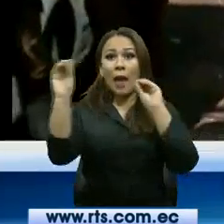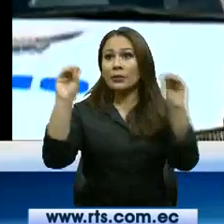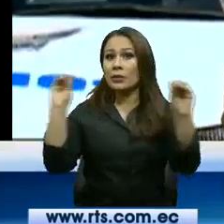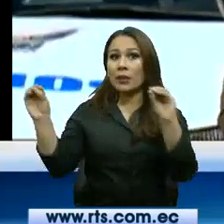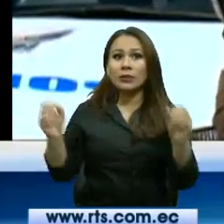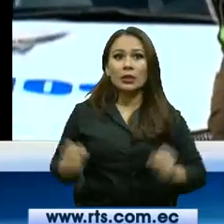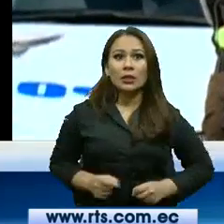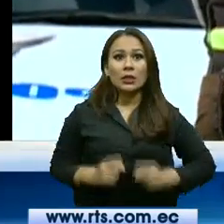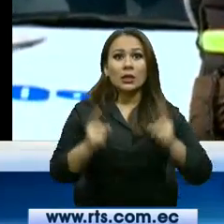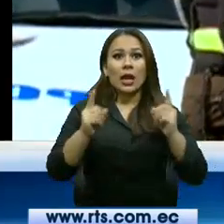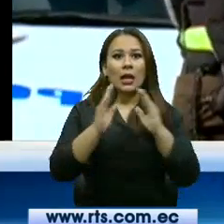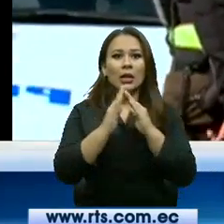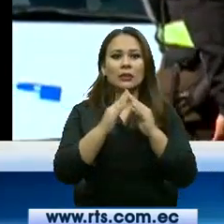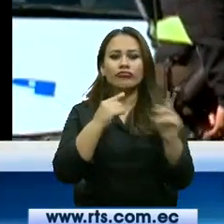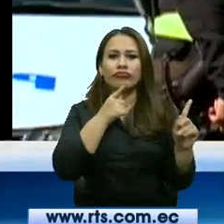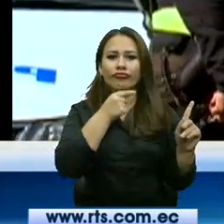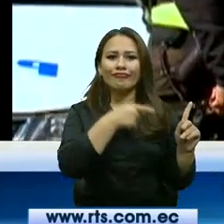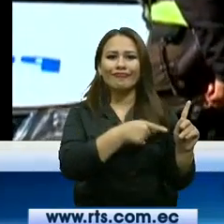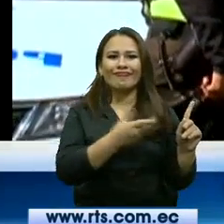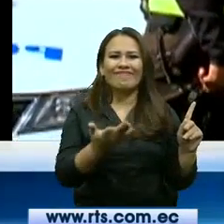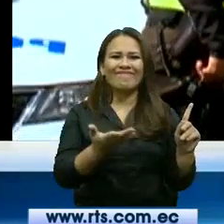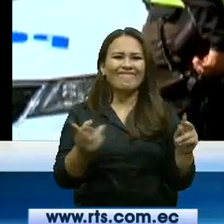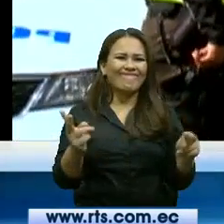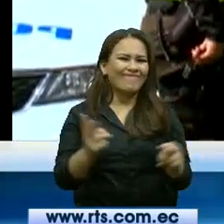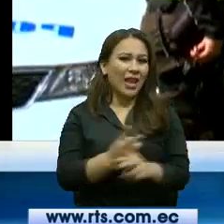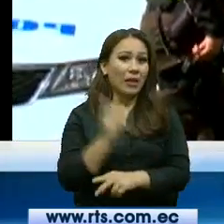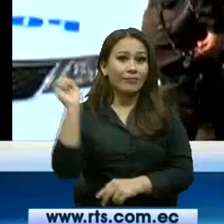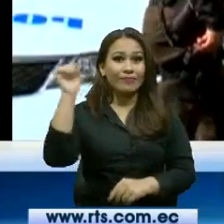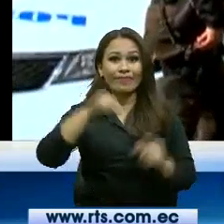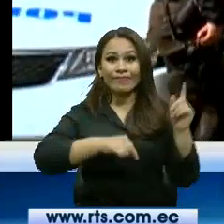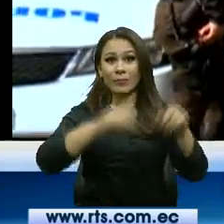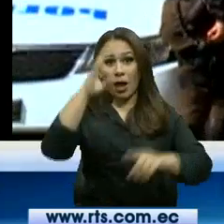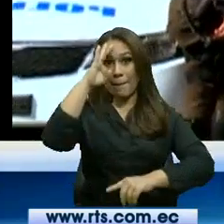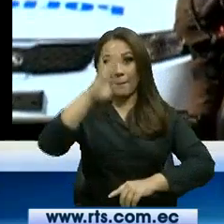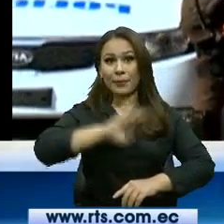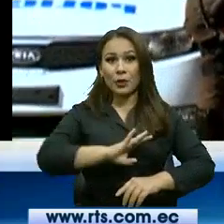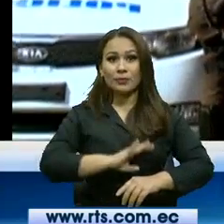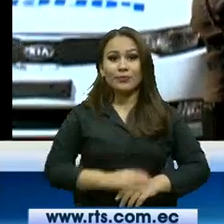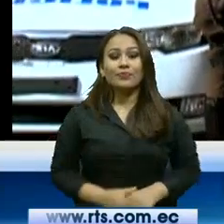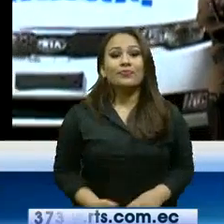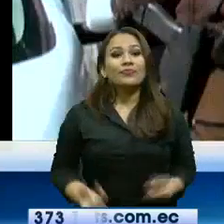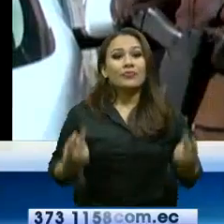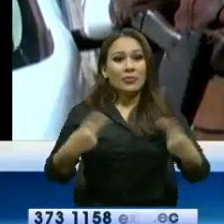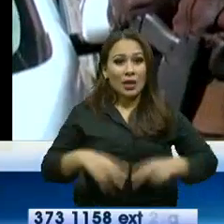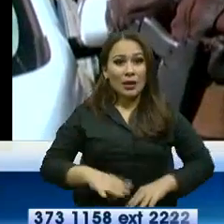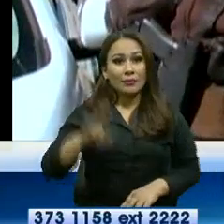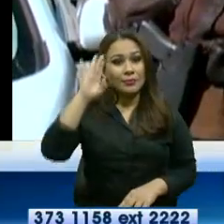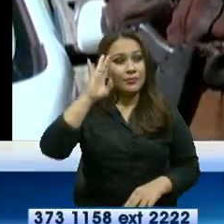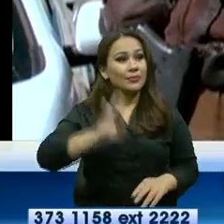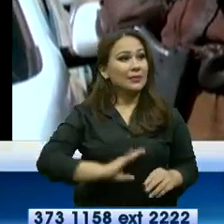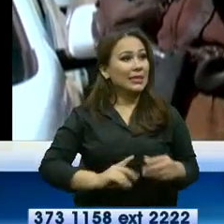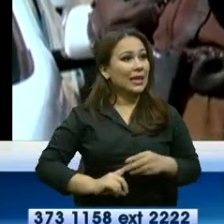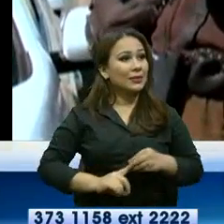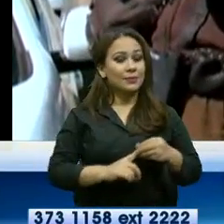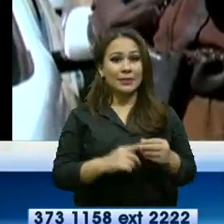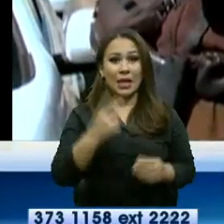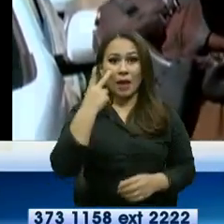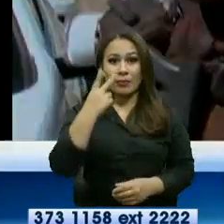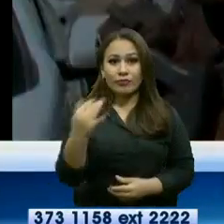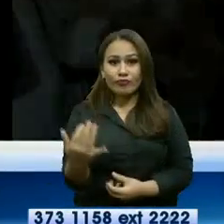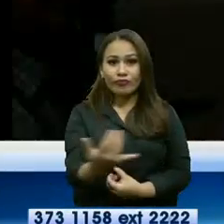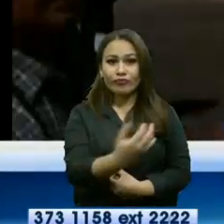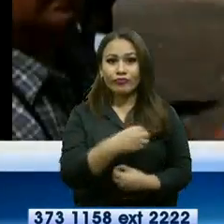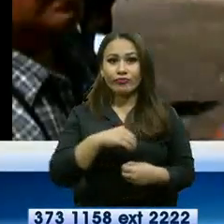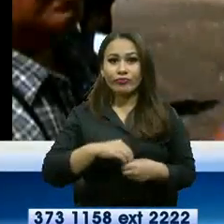rápidamente hasta la vivienda donde se registró el hecho. Llegaron policías comunitarios y de criminalística, estos últimos para levantar huellas y